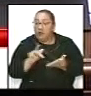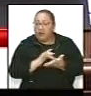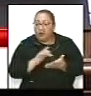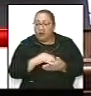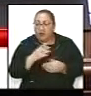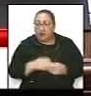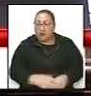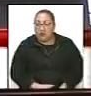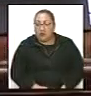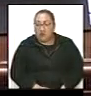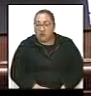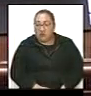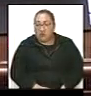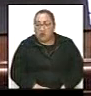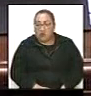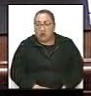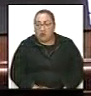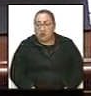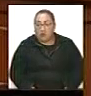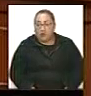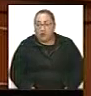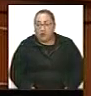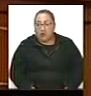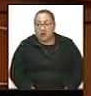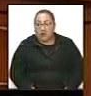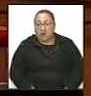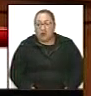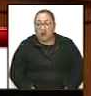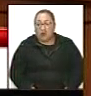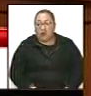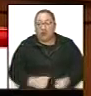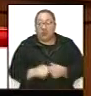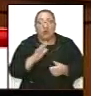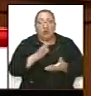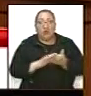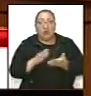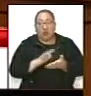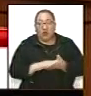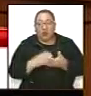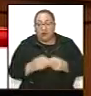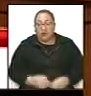la exposición. Con su permiso, señor presidente, continúo.